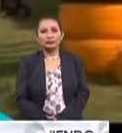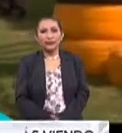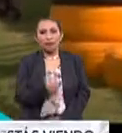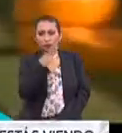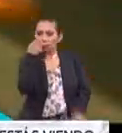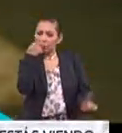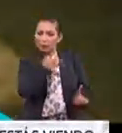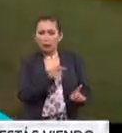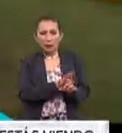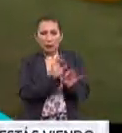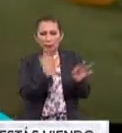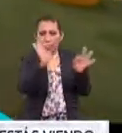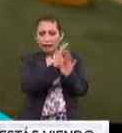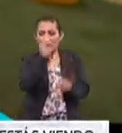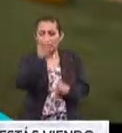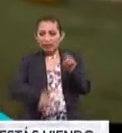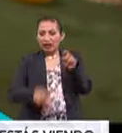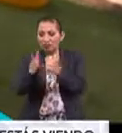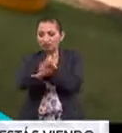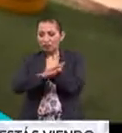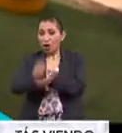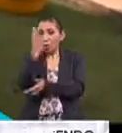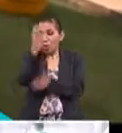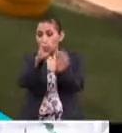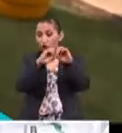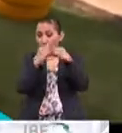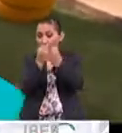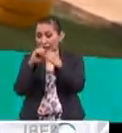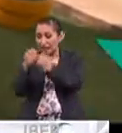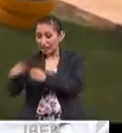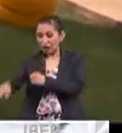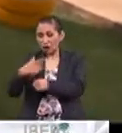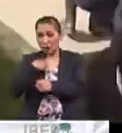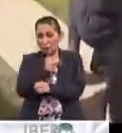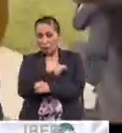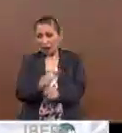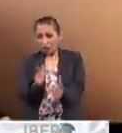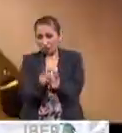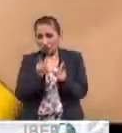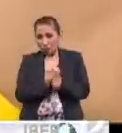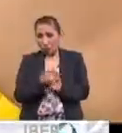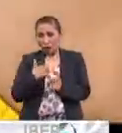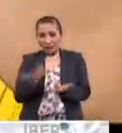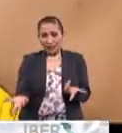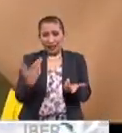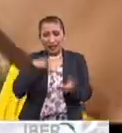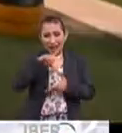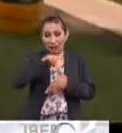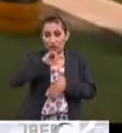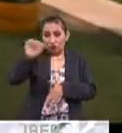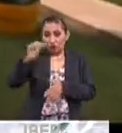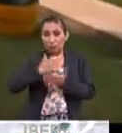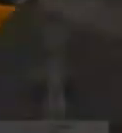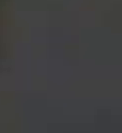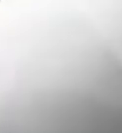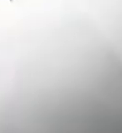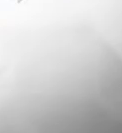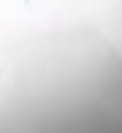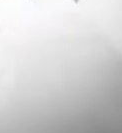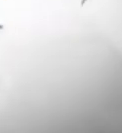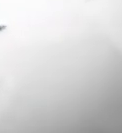Su principal objetivo es el desmantelamiento de 4 organizaciones criminales latinoamericanas y una de Medio Oriente,